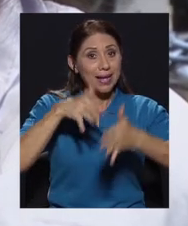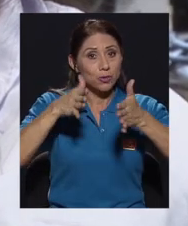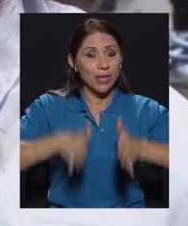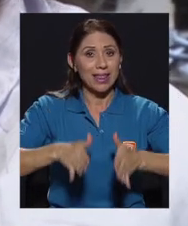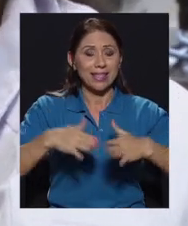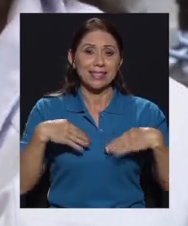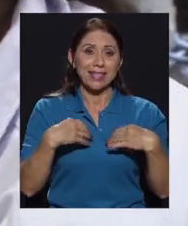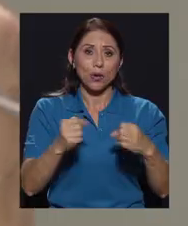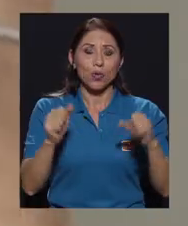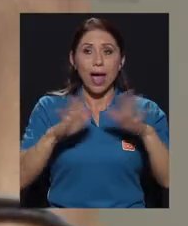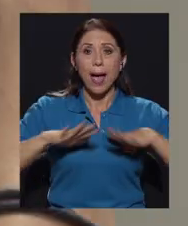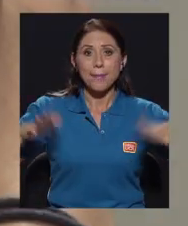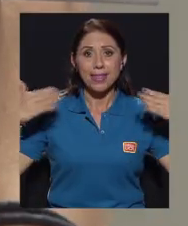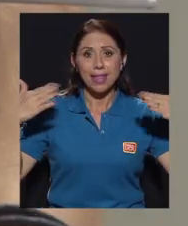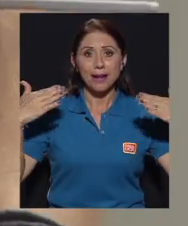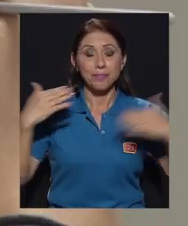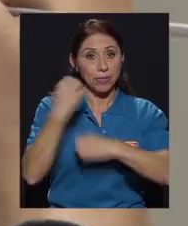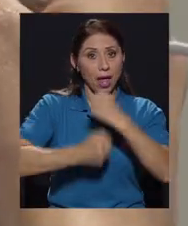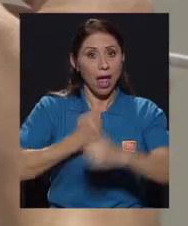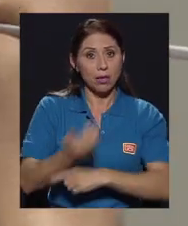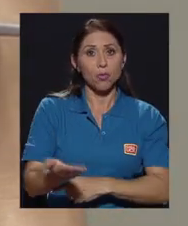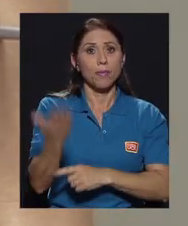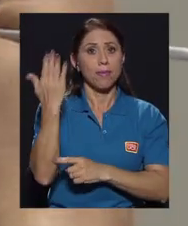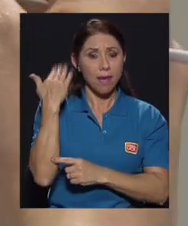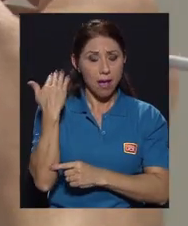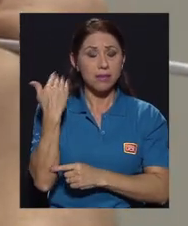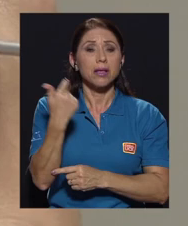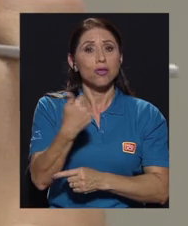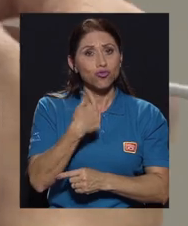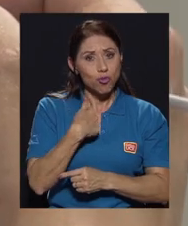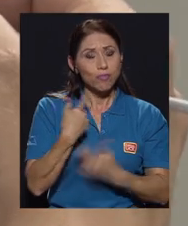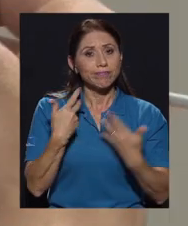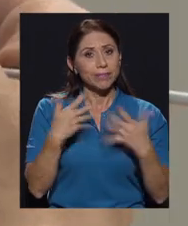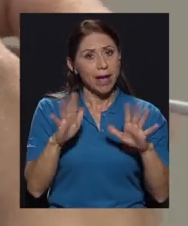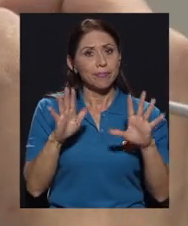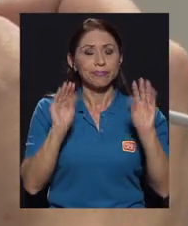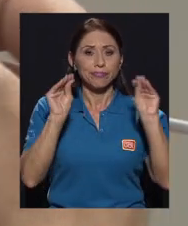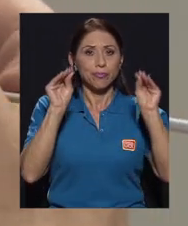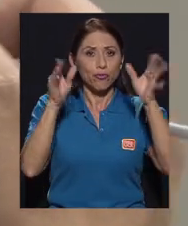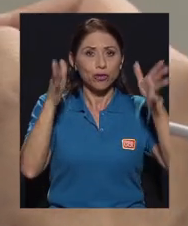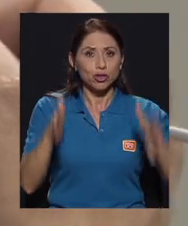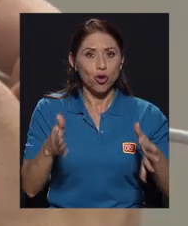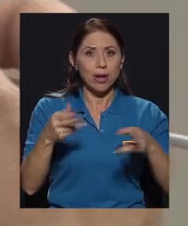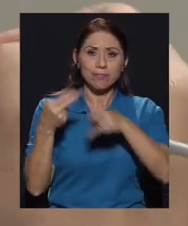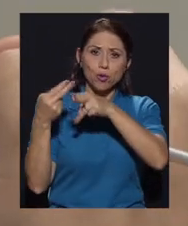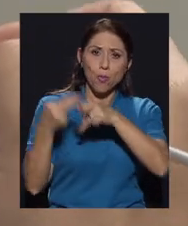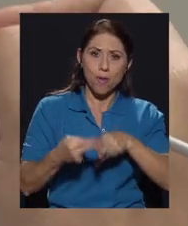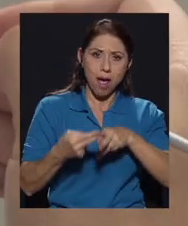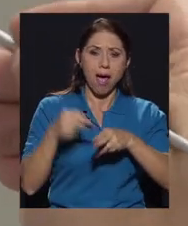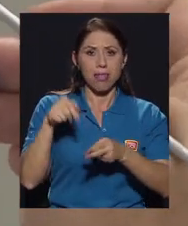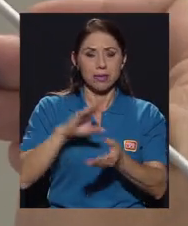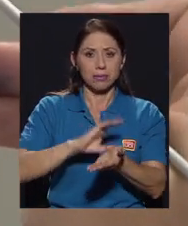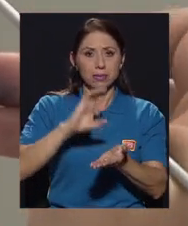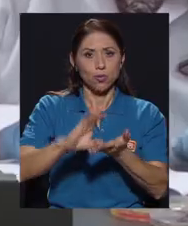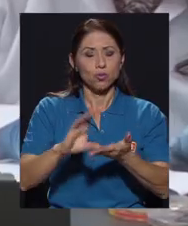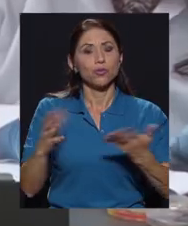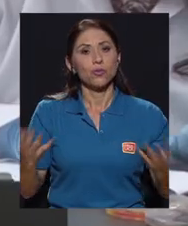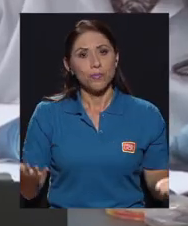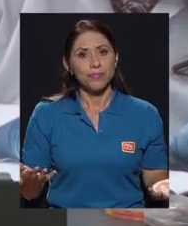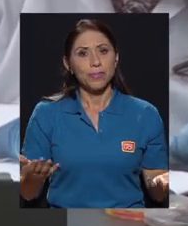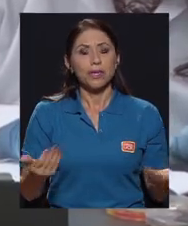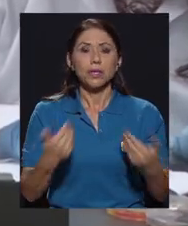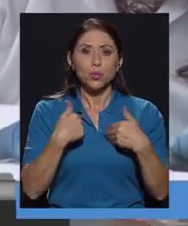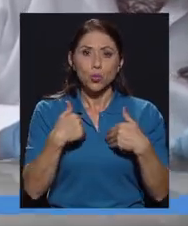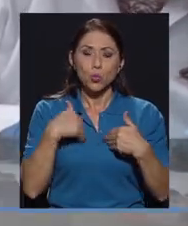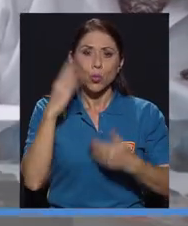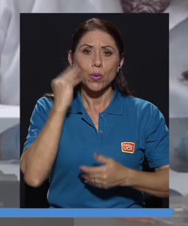salud ambiental. El año pasado yo sí estuve ya como profesora nombrada en este curso y